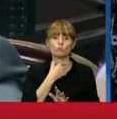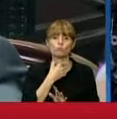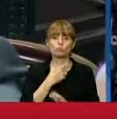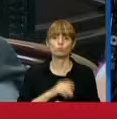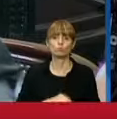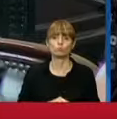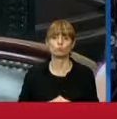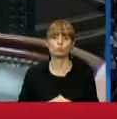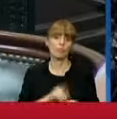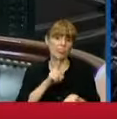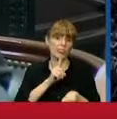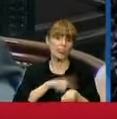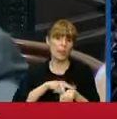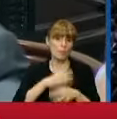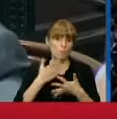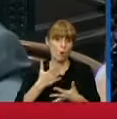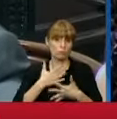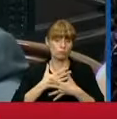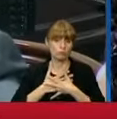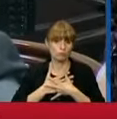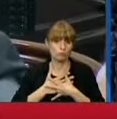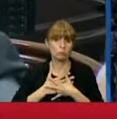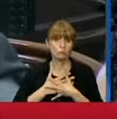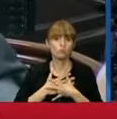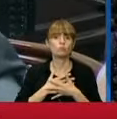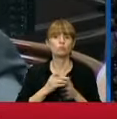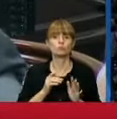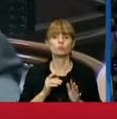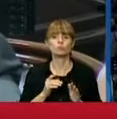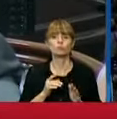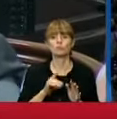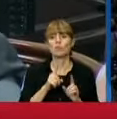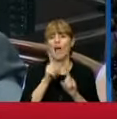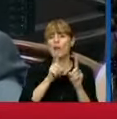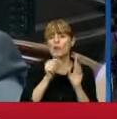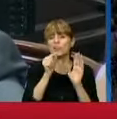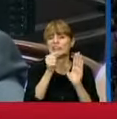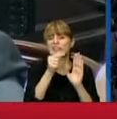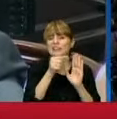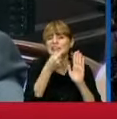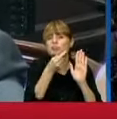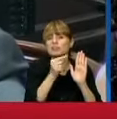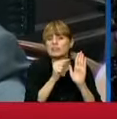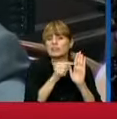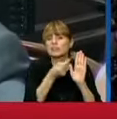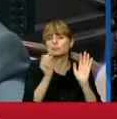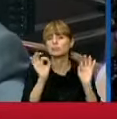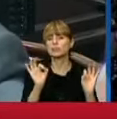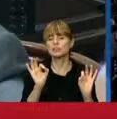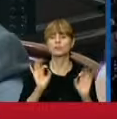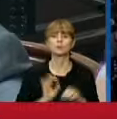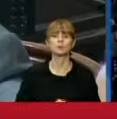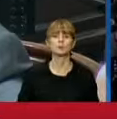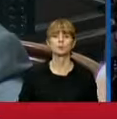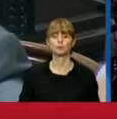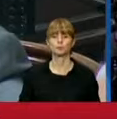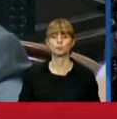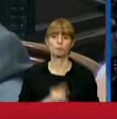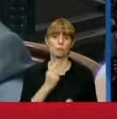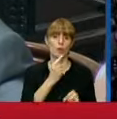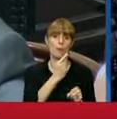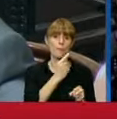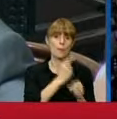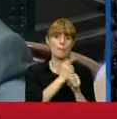Claro, viste que los canales mostraban, ¿no?, el acto, ¿no? Sí. Pero en las calles de... Te voy a mandar